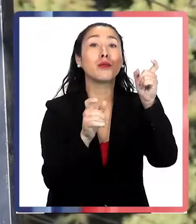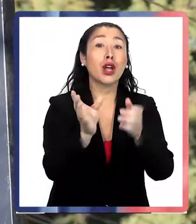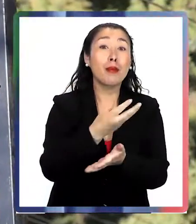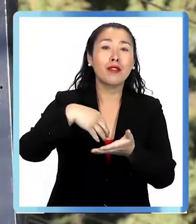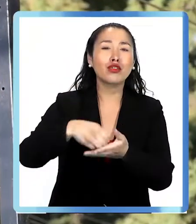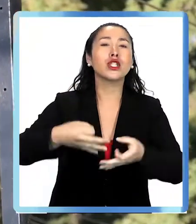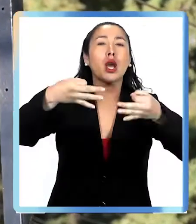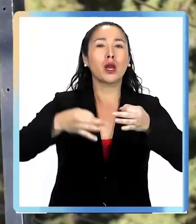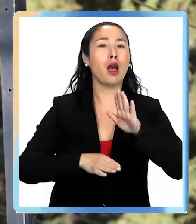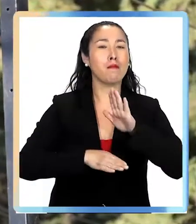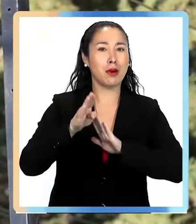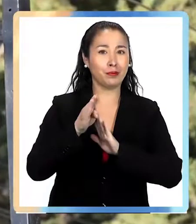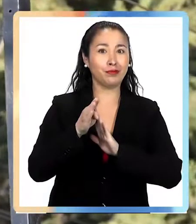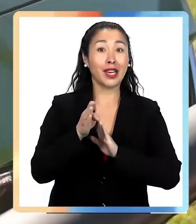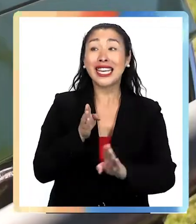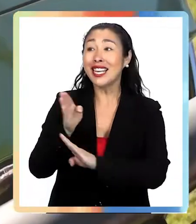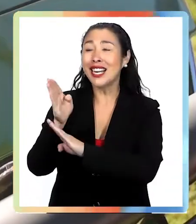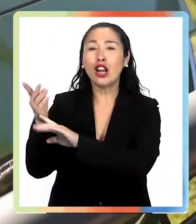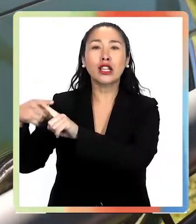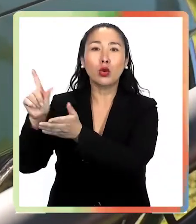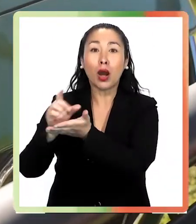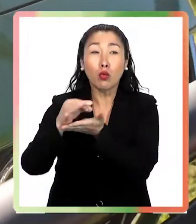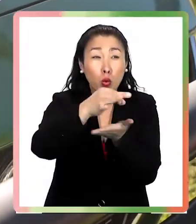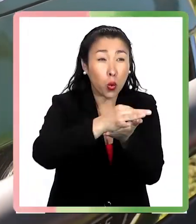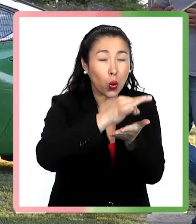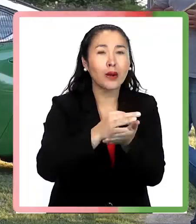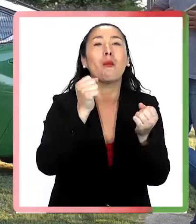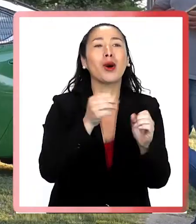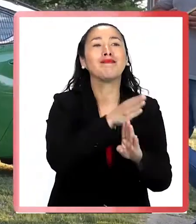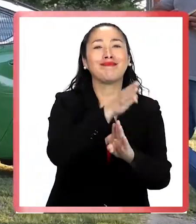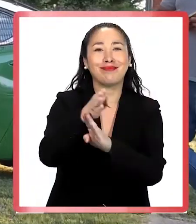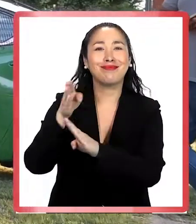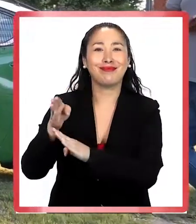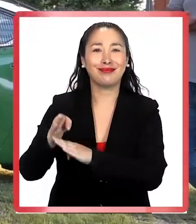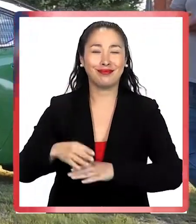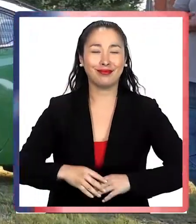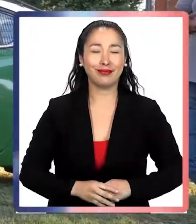seguridad a la población y poder alcanzar todos los territorios de la región del Maule.